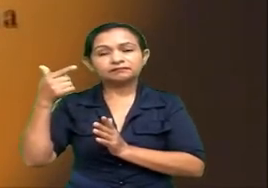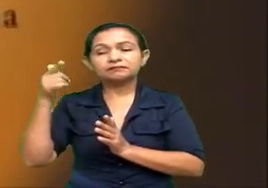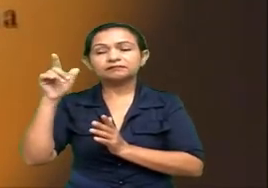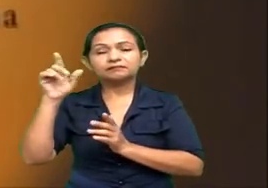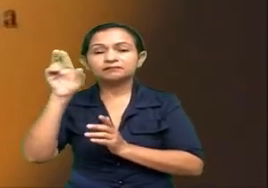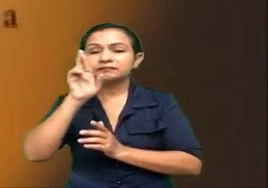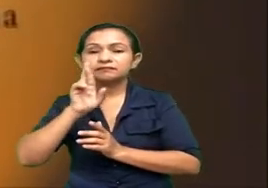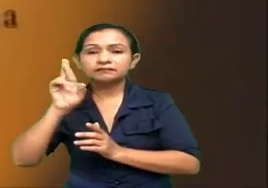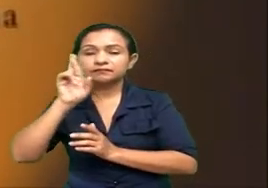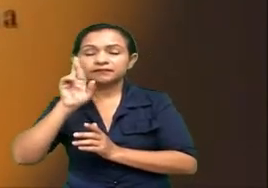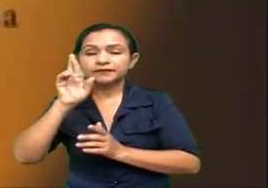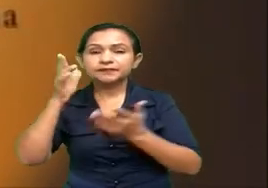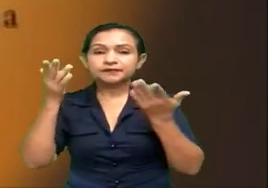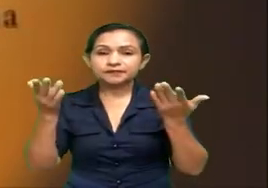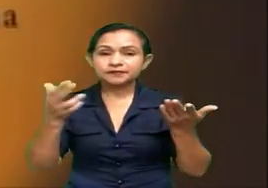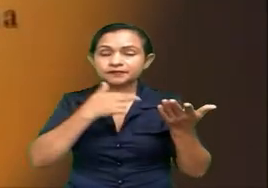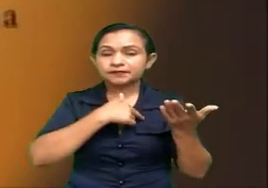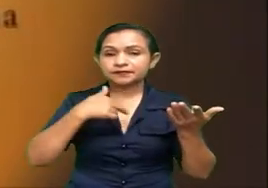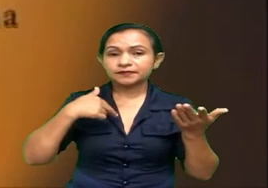entonces,